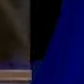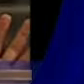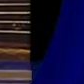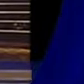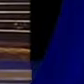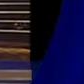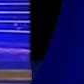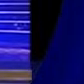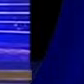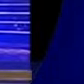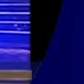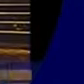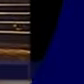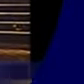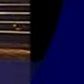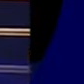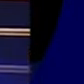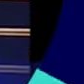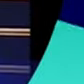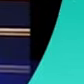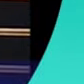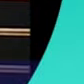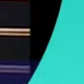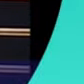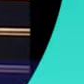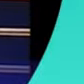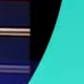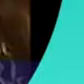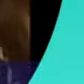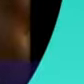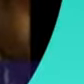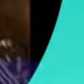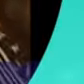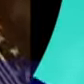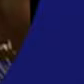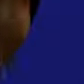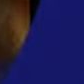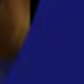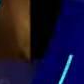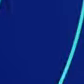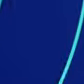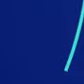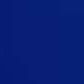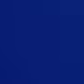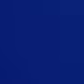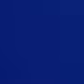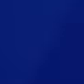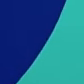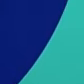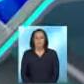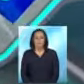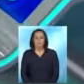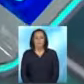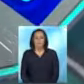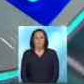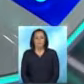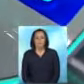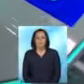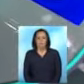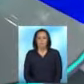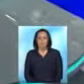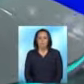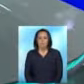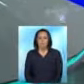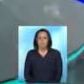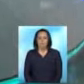Amado, cuando te amé, serías en mis sueños la mejor mujer. Si no